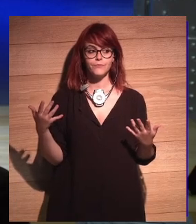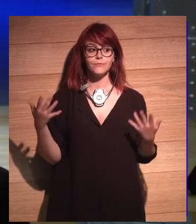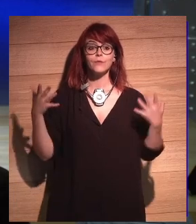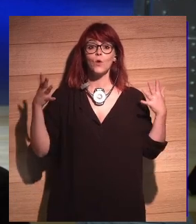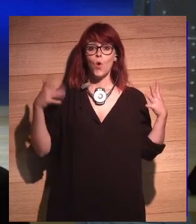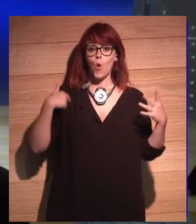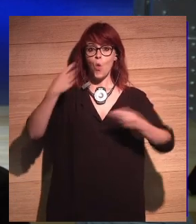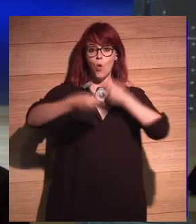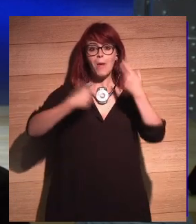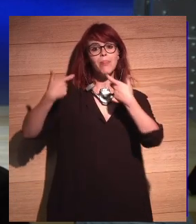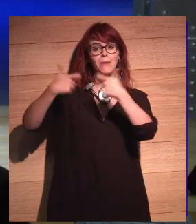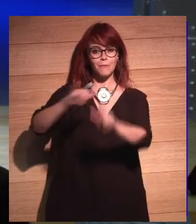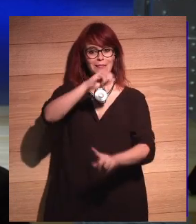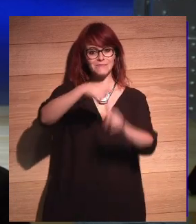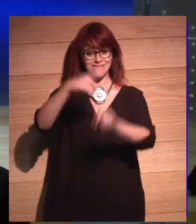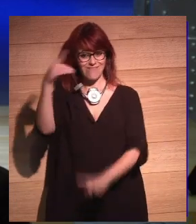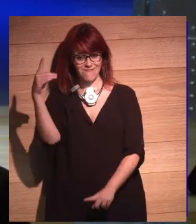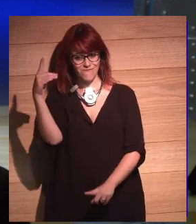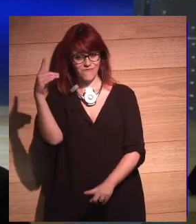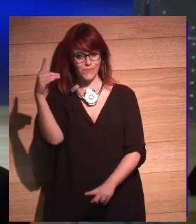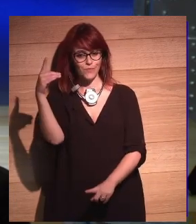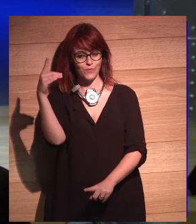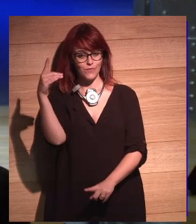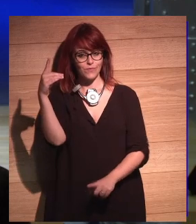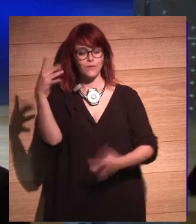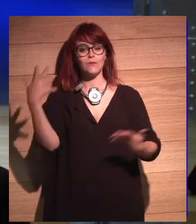lo hago para el departamento de I+D, con lo cual